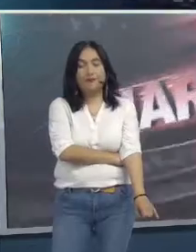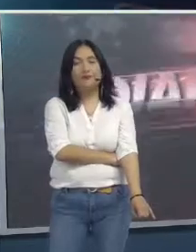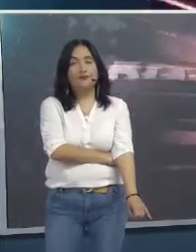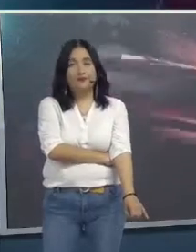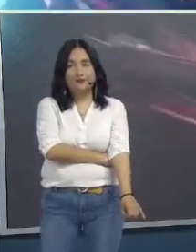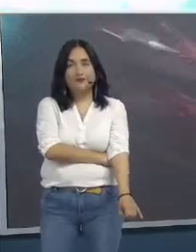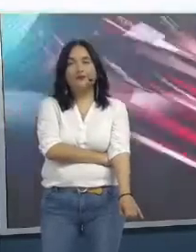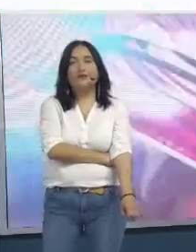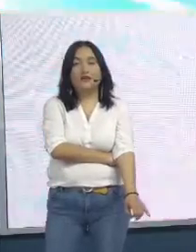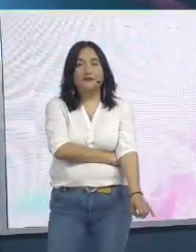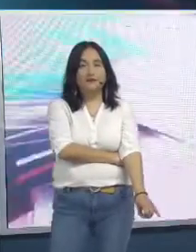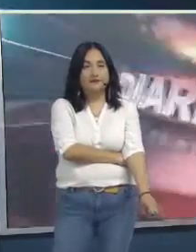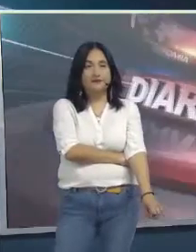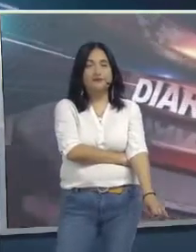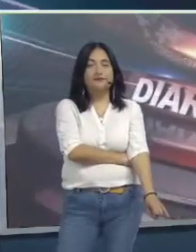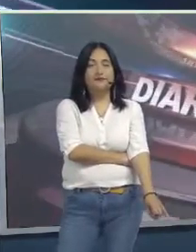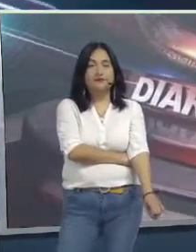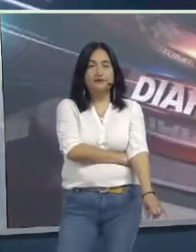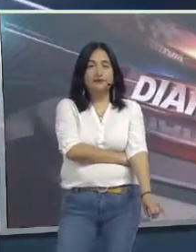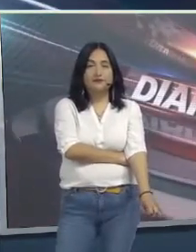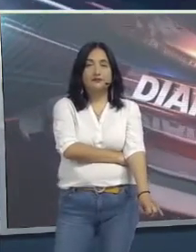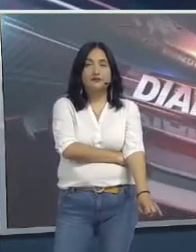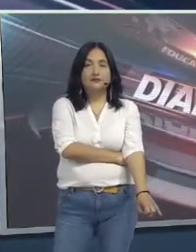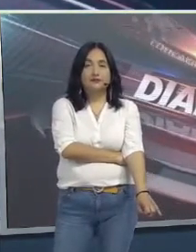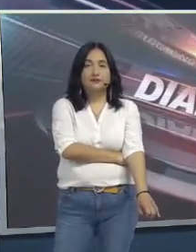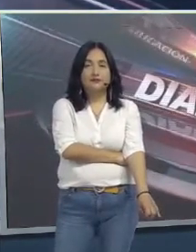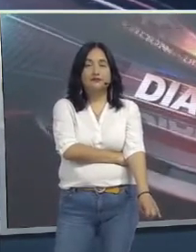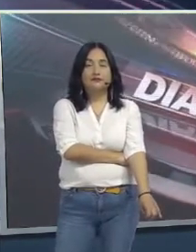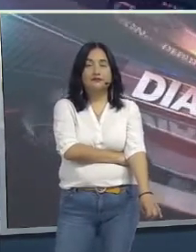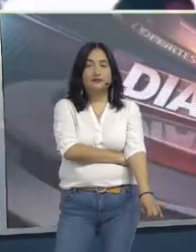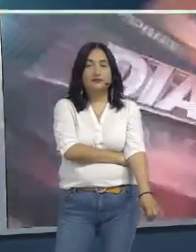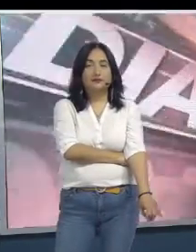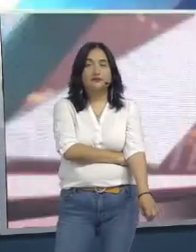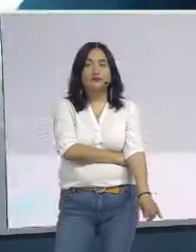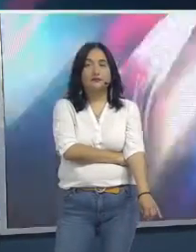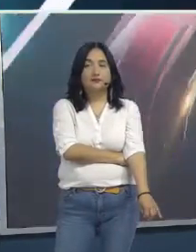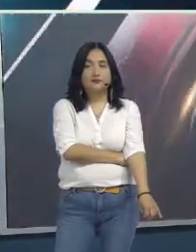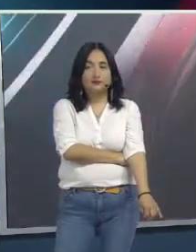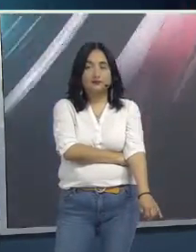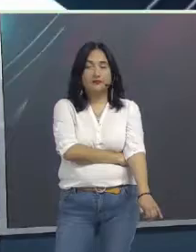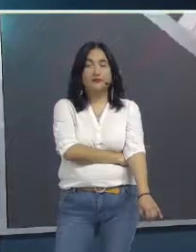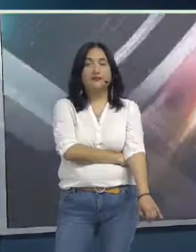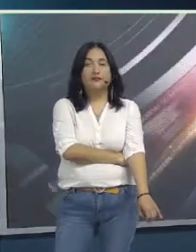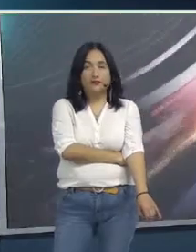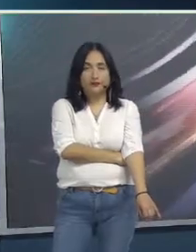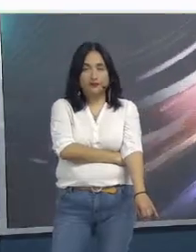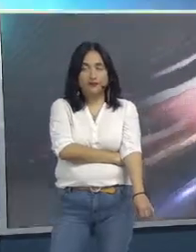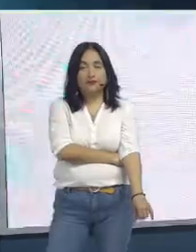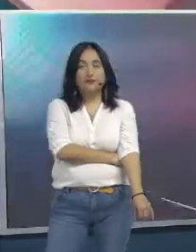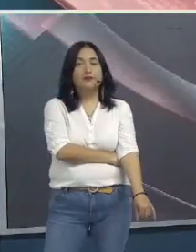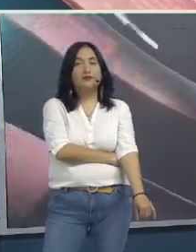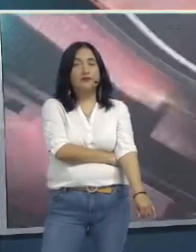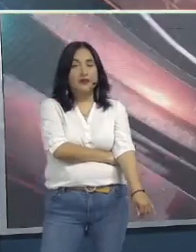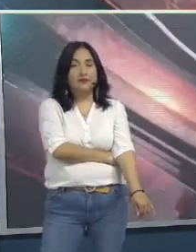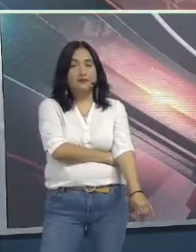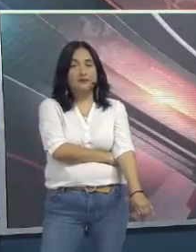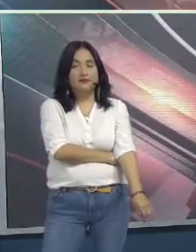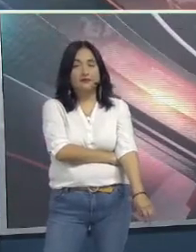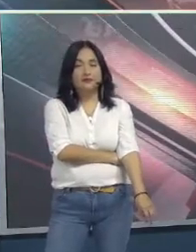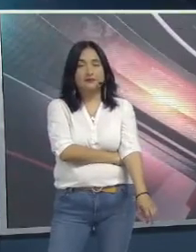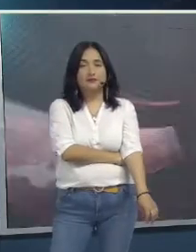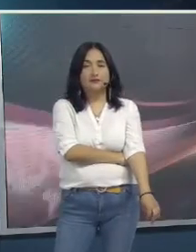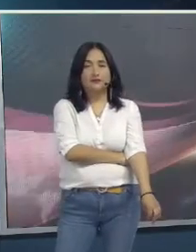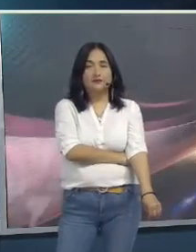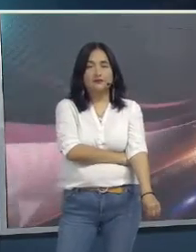más de 500. De todas esas reuniones, esas semanas de trabajo, surgieron 490 propuestas definitivas, que fue lo que se